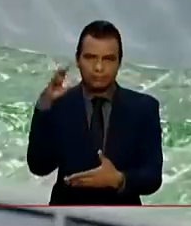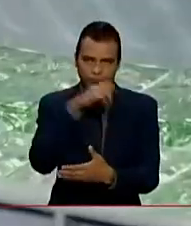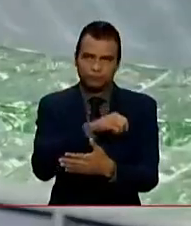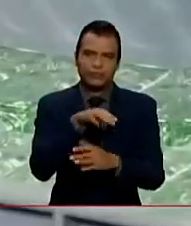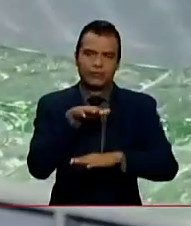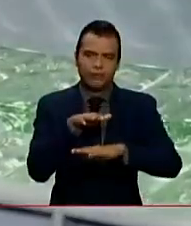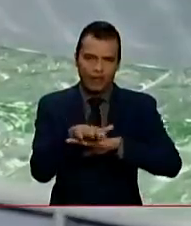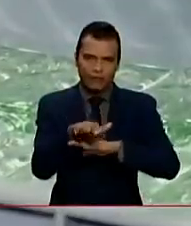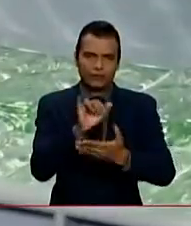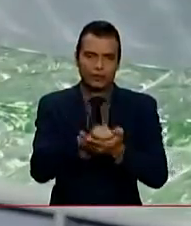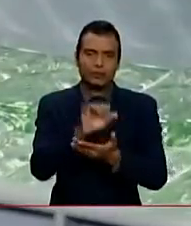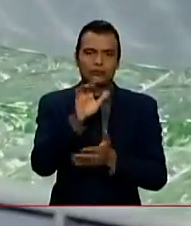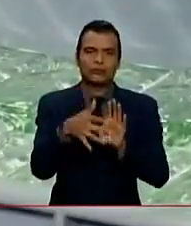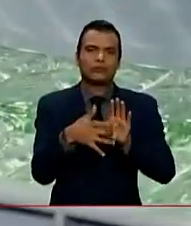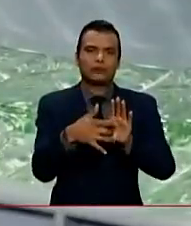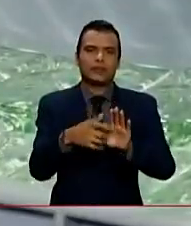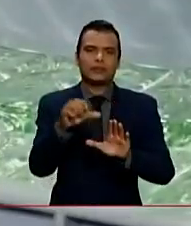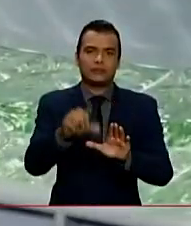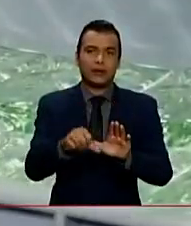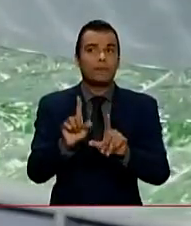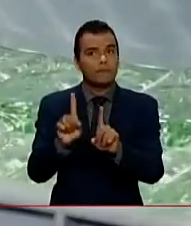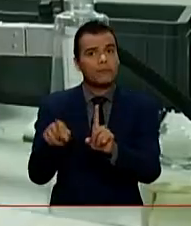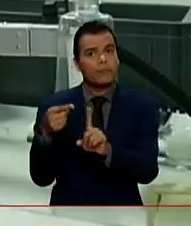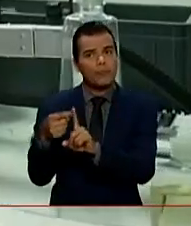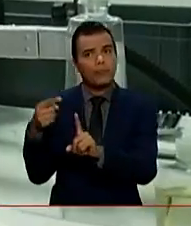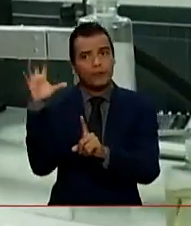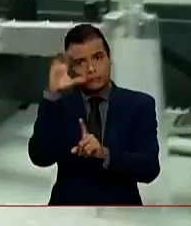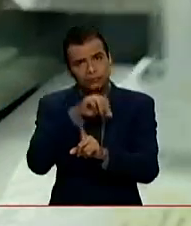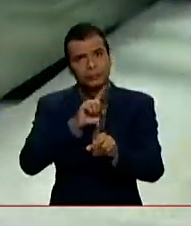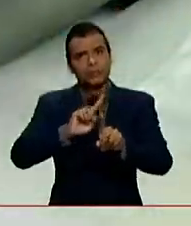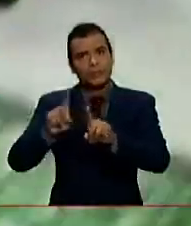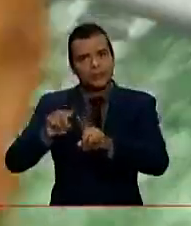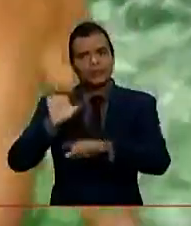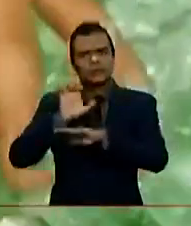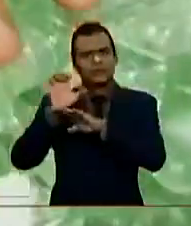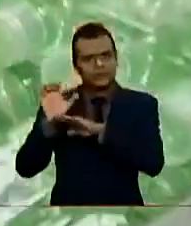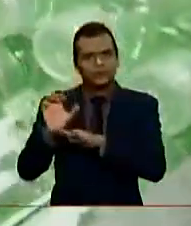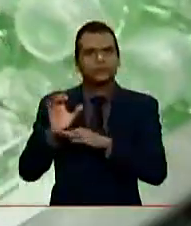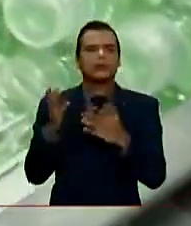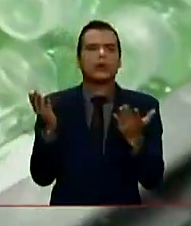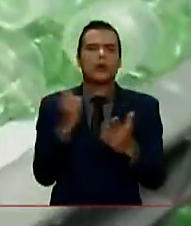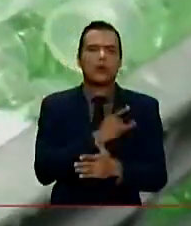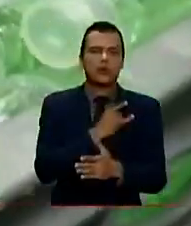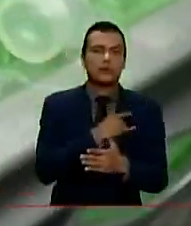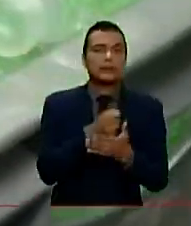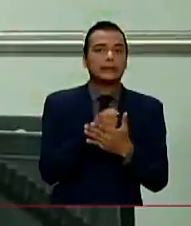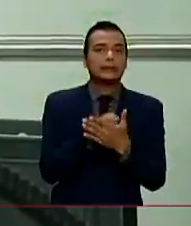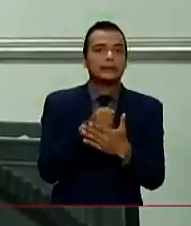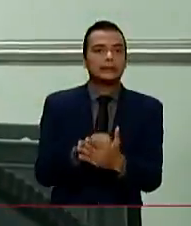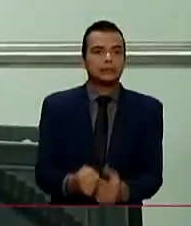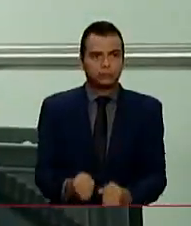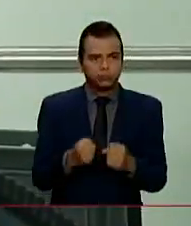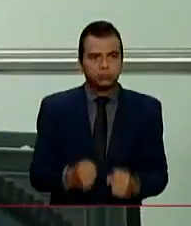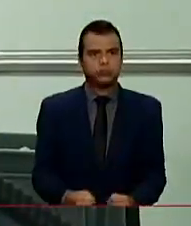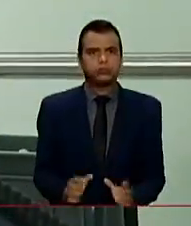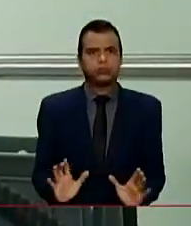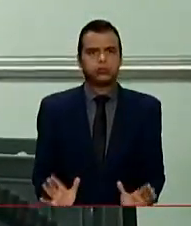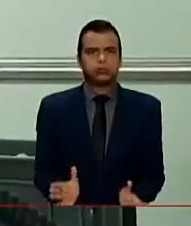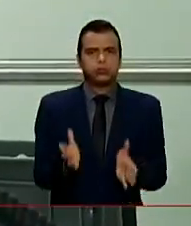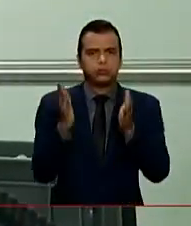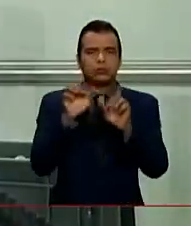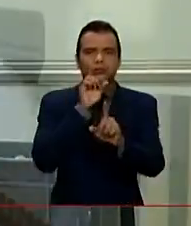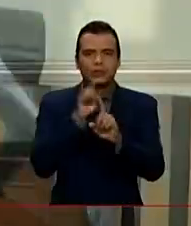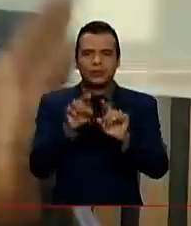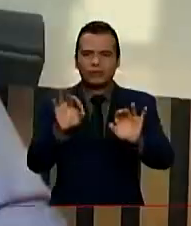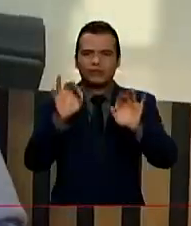esa razón, una parte positiva de esta historia es el esfuerzo que están haciendo las instituciones de educación superior. Cali viene mejorando y cada vez la calidad